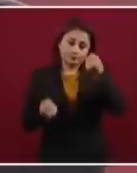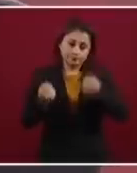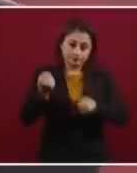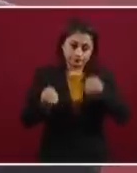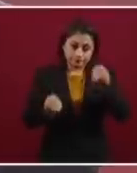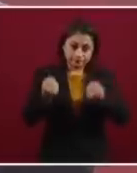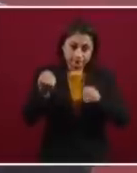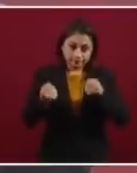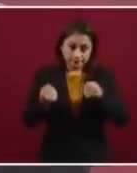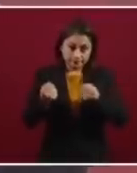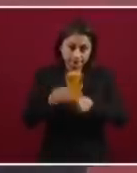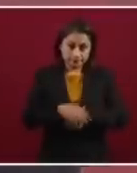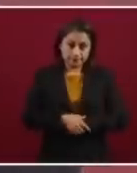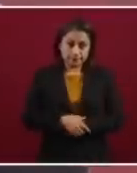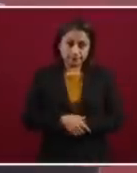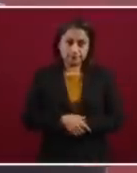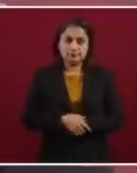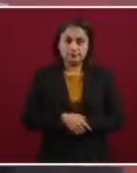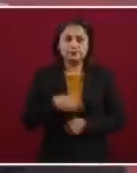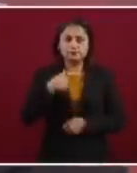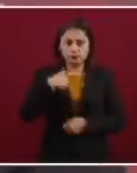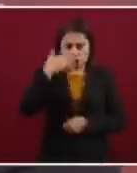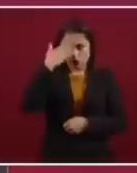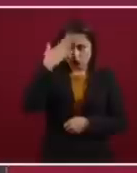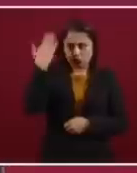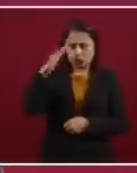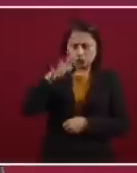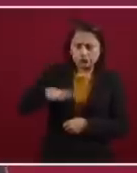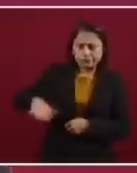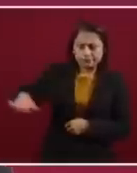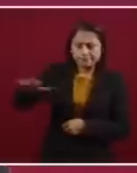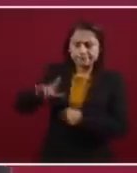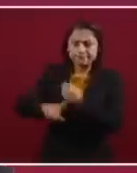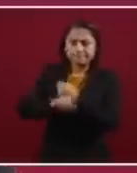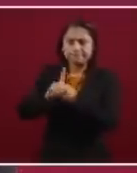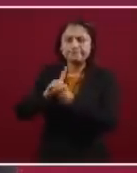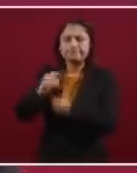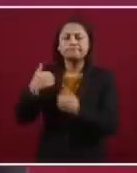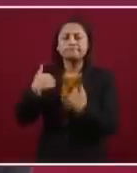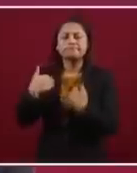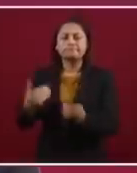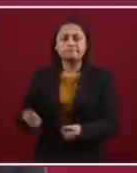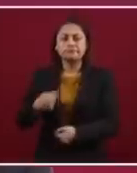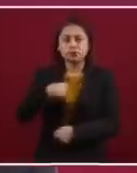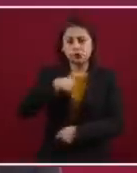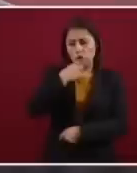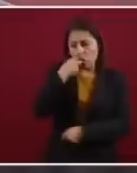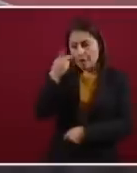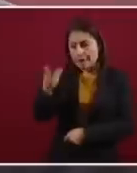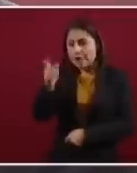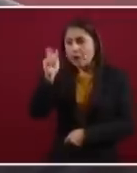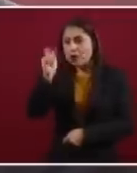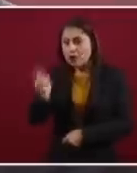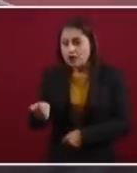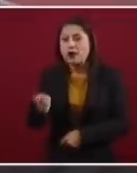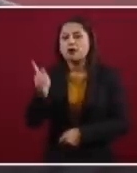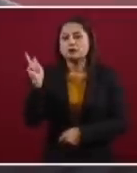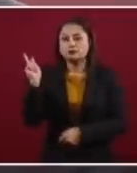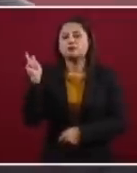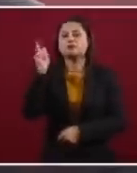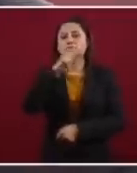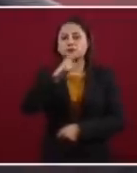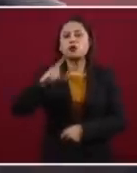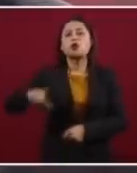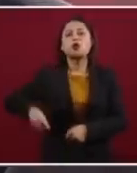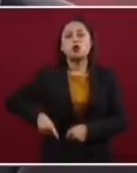entonces estoy enterado de todo que les digo los van a recibir en gobernación he dado esa instrucción